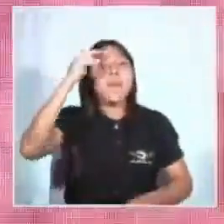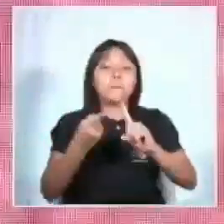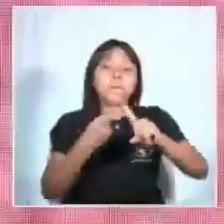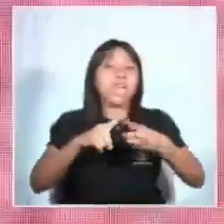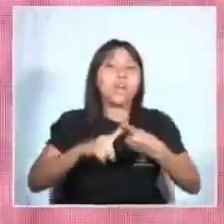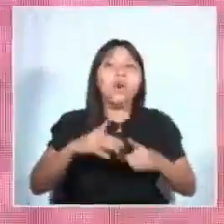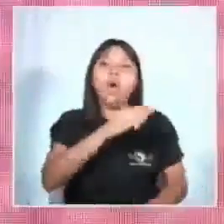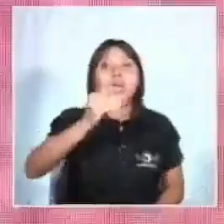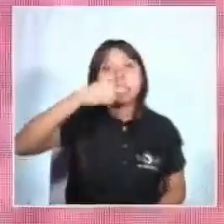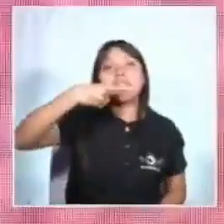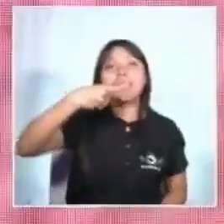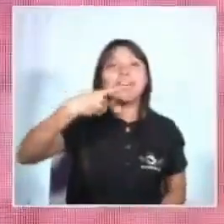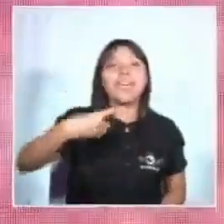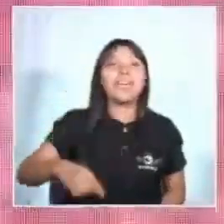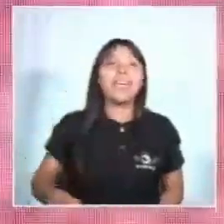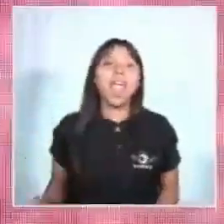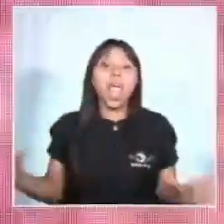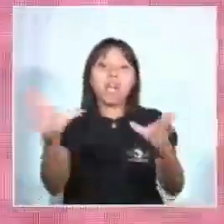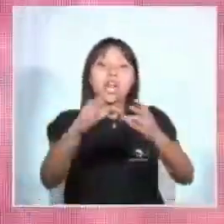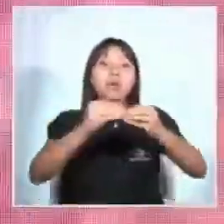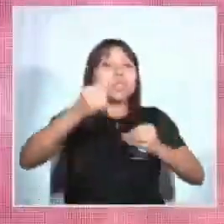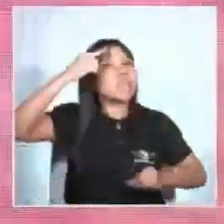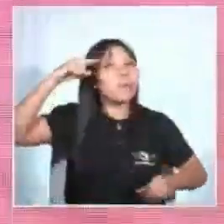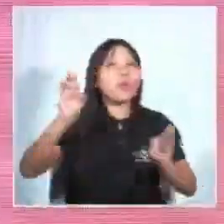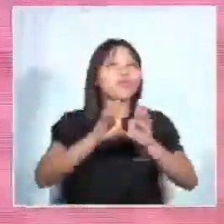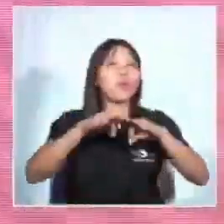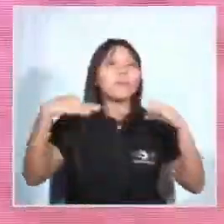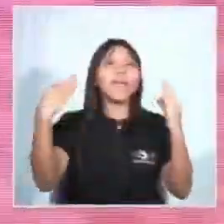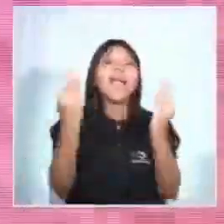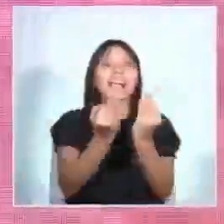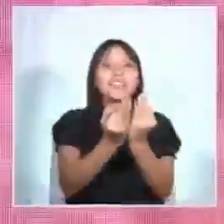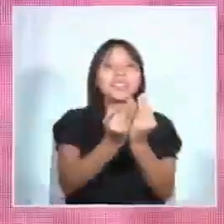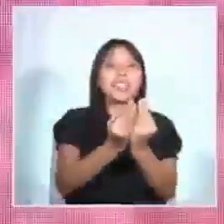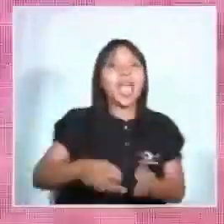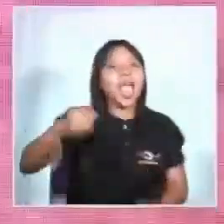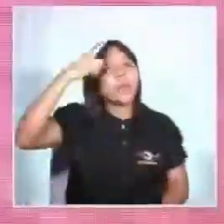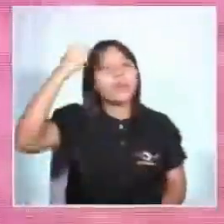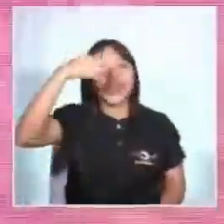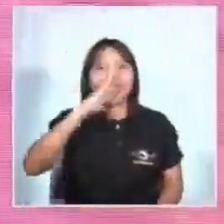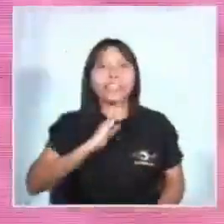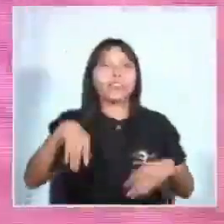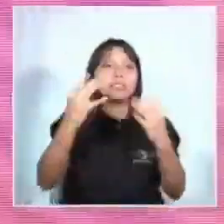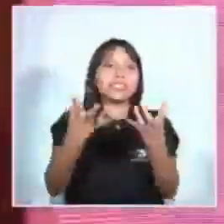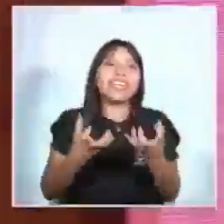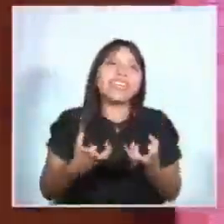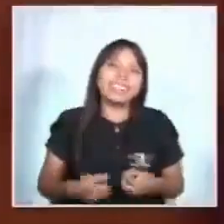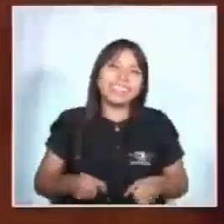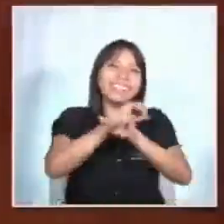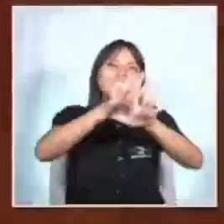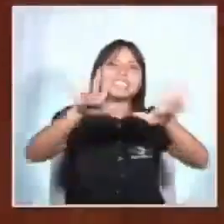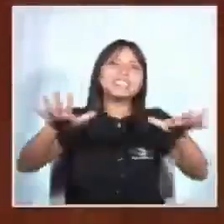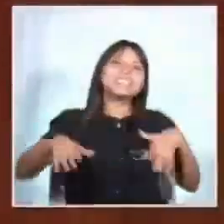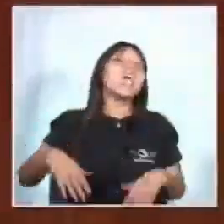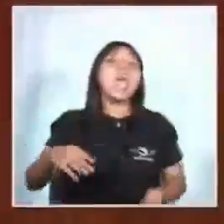Y entonces les dije, reúnanse por familia, porque Dios quiere bendecir. Y empecé